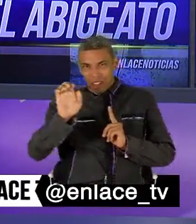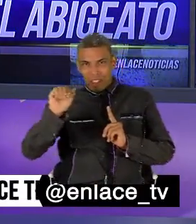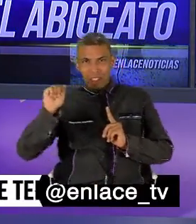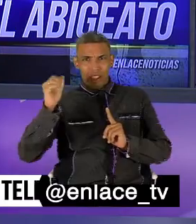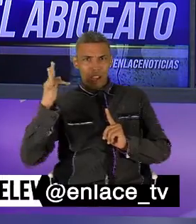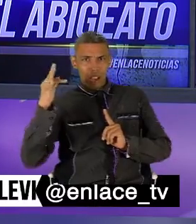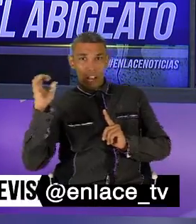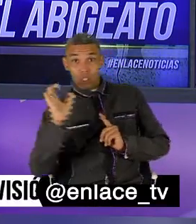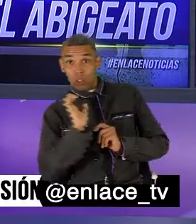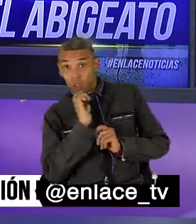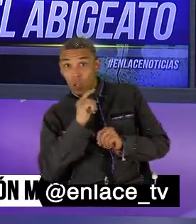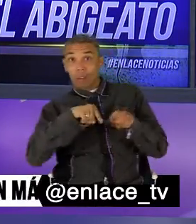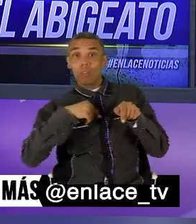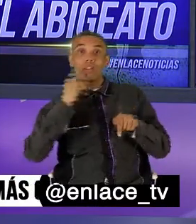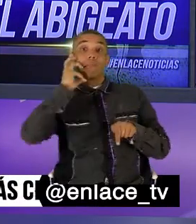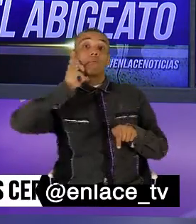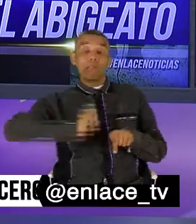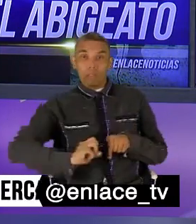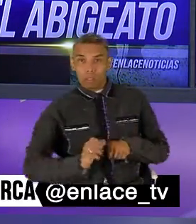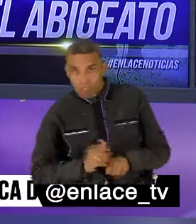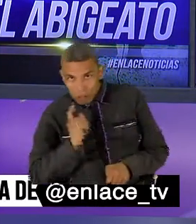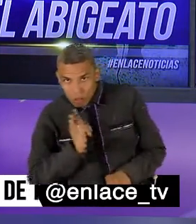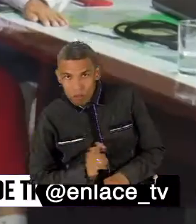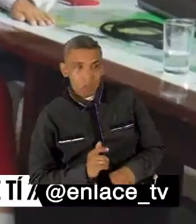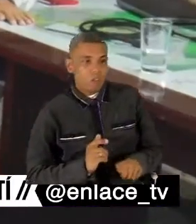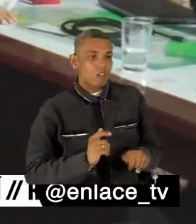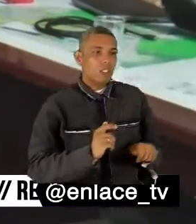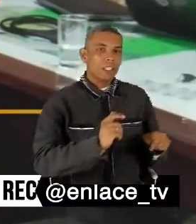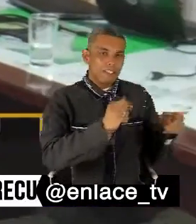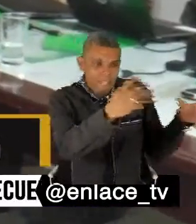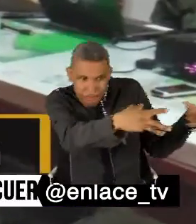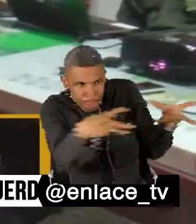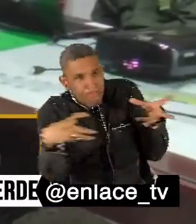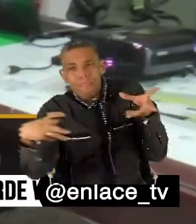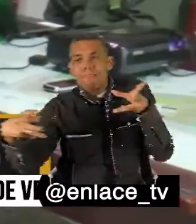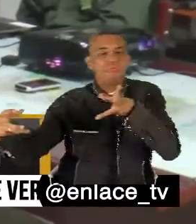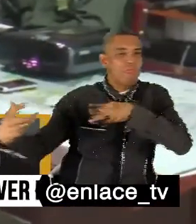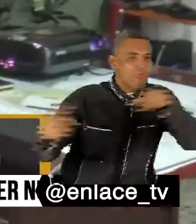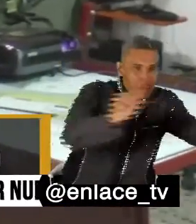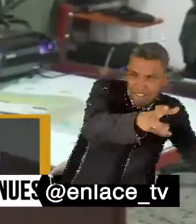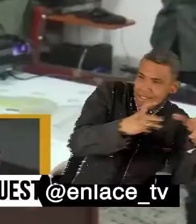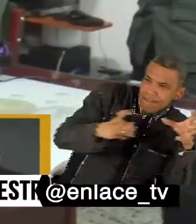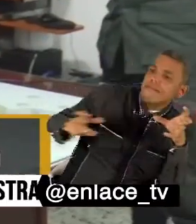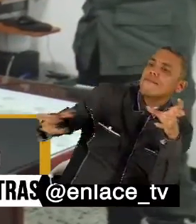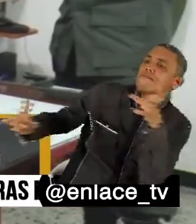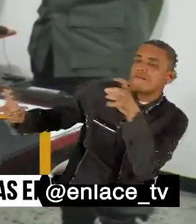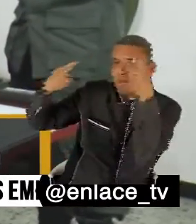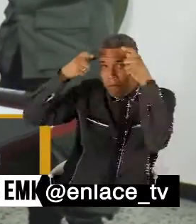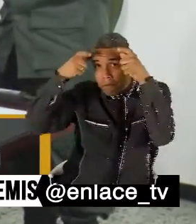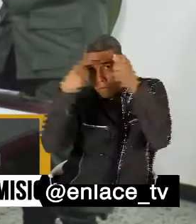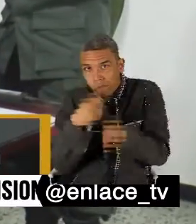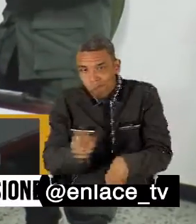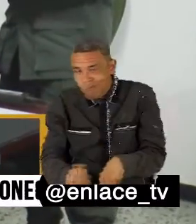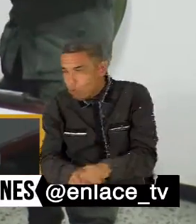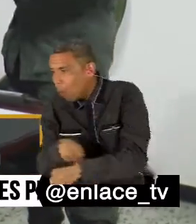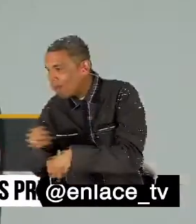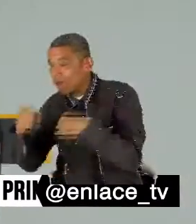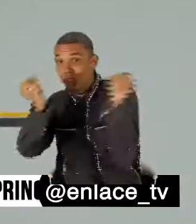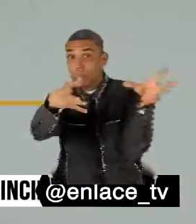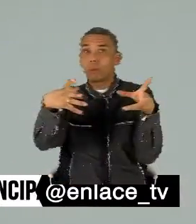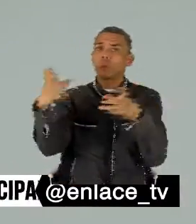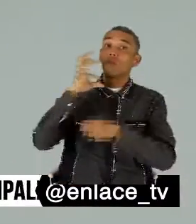Centro 40 cabezas de ganado. En las instalaciones de Espedagro, las autoridades civiles, militares y de policía se han dado cita la tarde